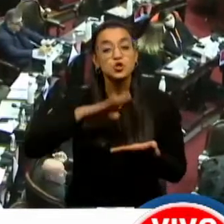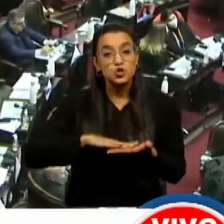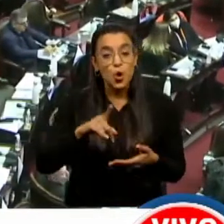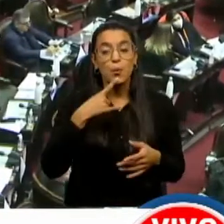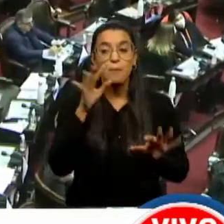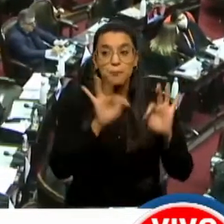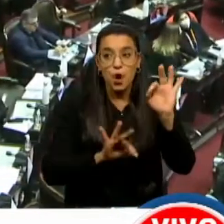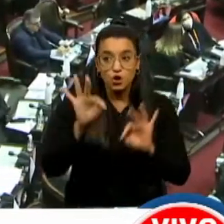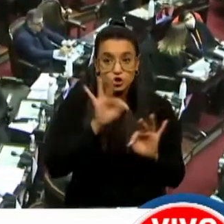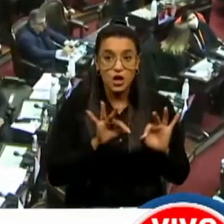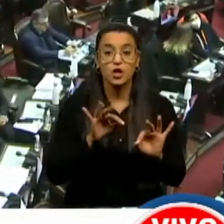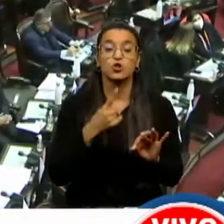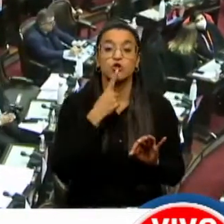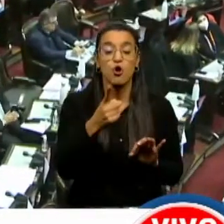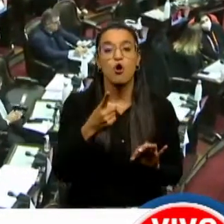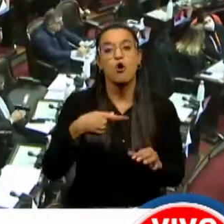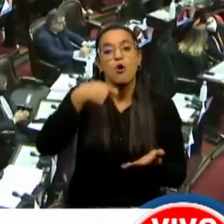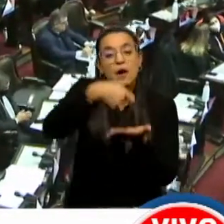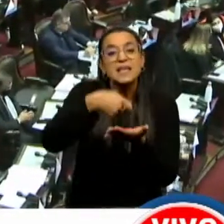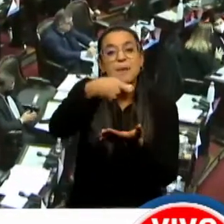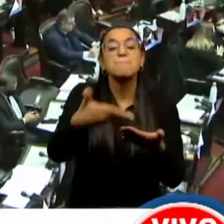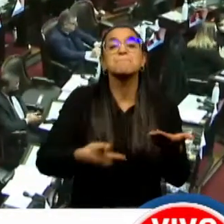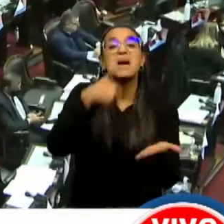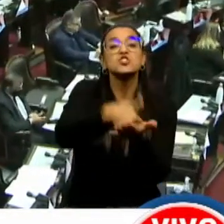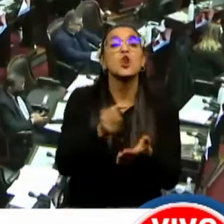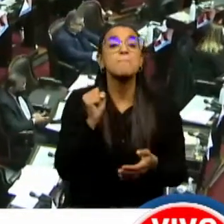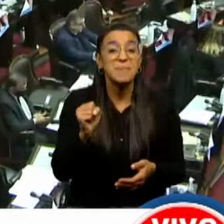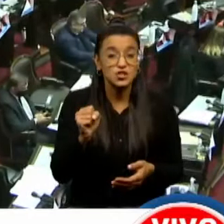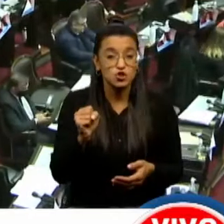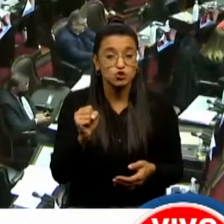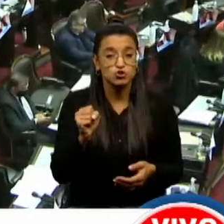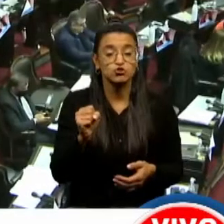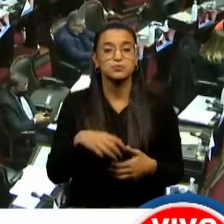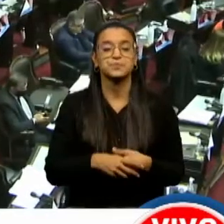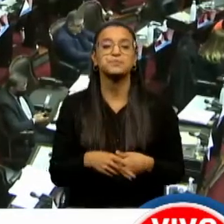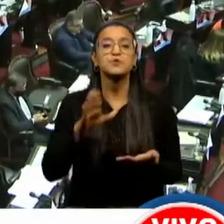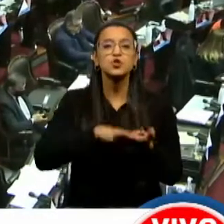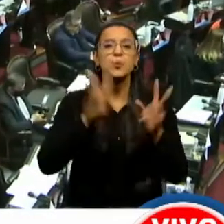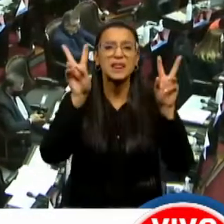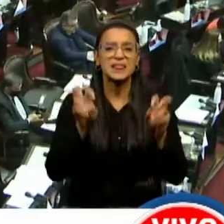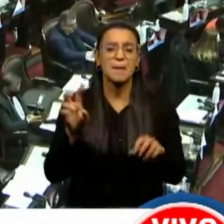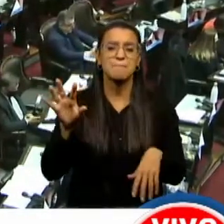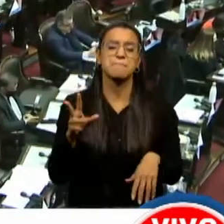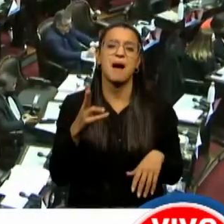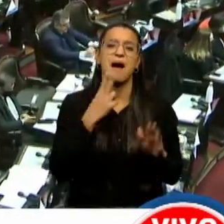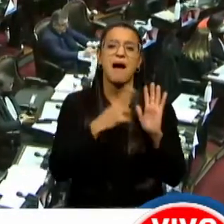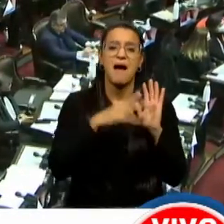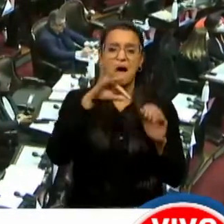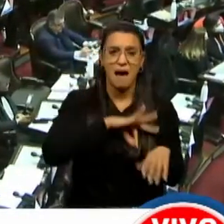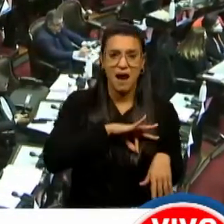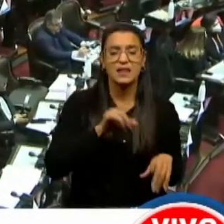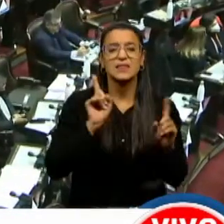al proyecto de los incentivos a las inversiones en pesos, con el tema de ganancias y bienes